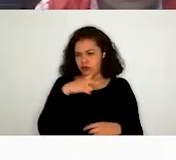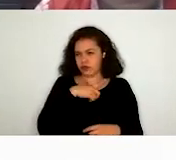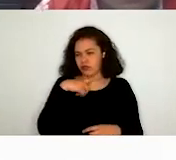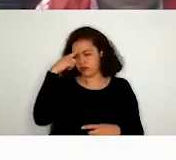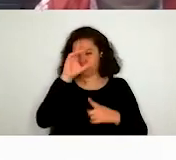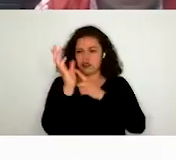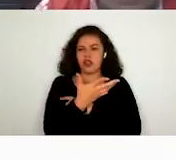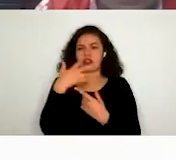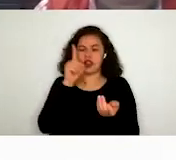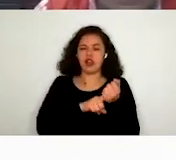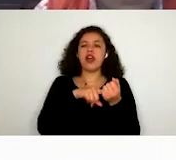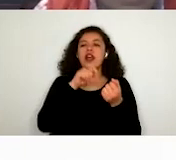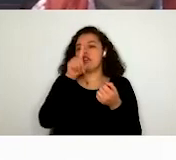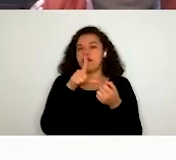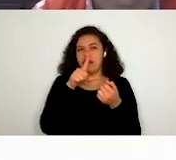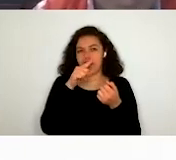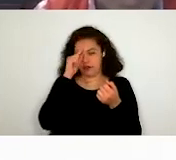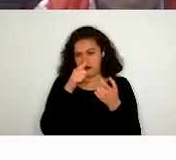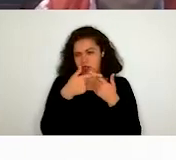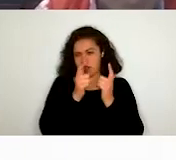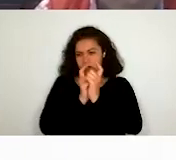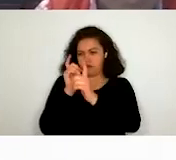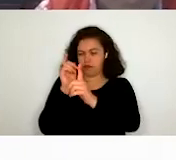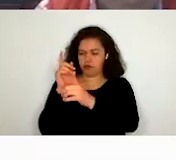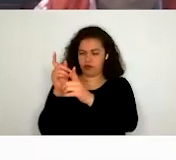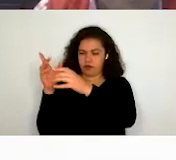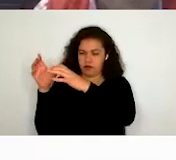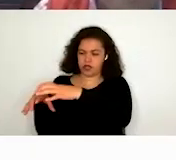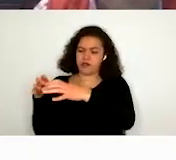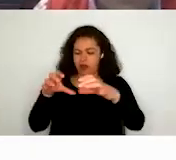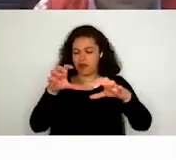interno y como brigadas individuales.